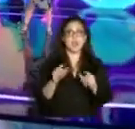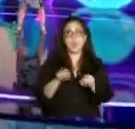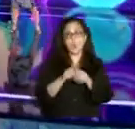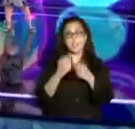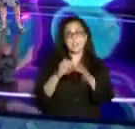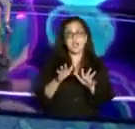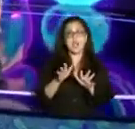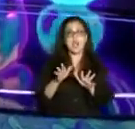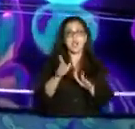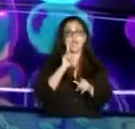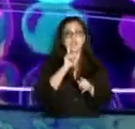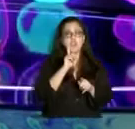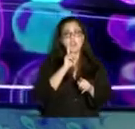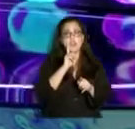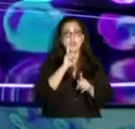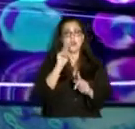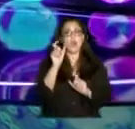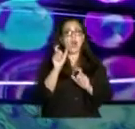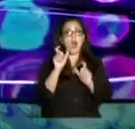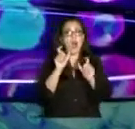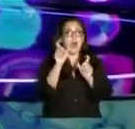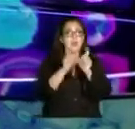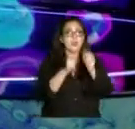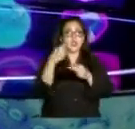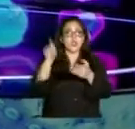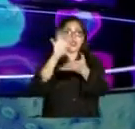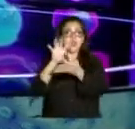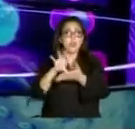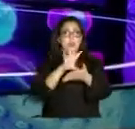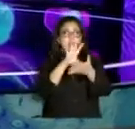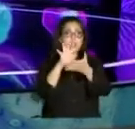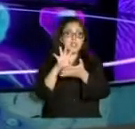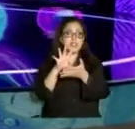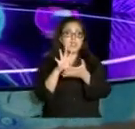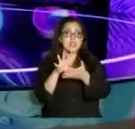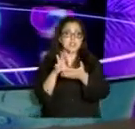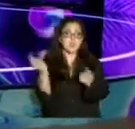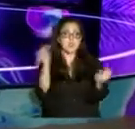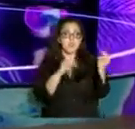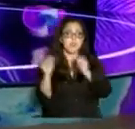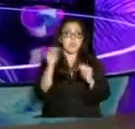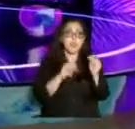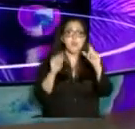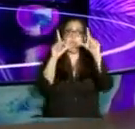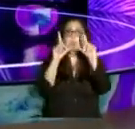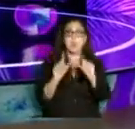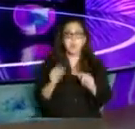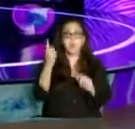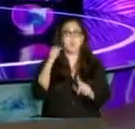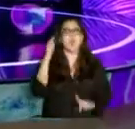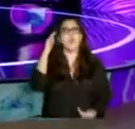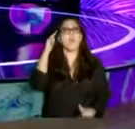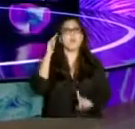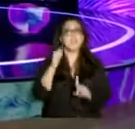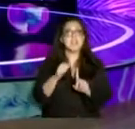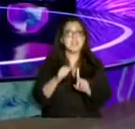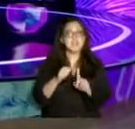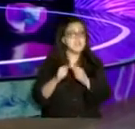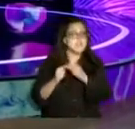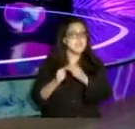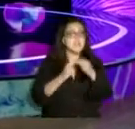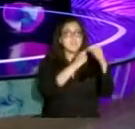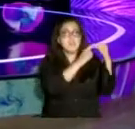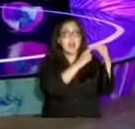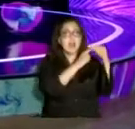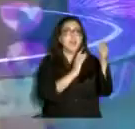menores de distintas regiones del planeta en los últimos siglos, pero la principal mezcla fue aquella que se dio en